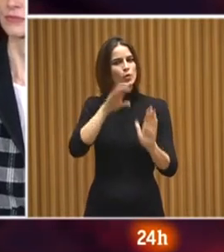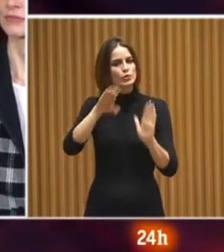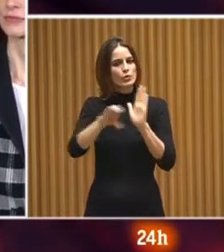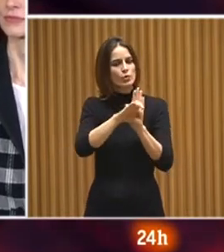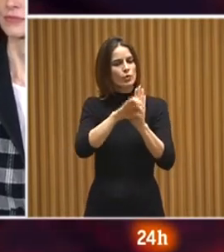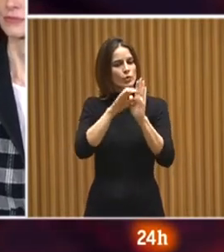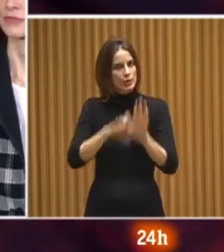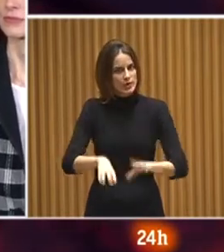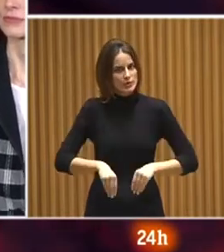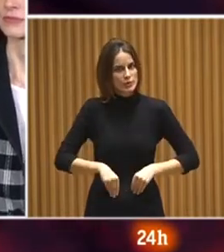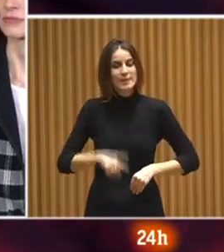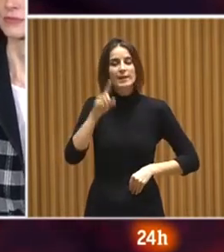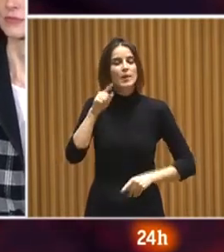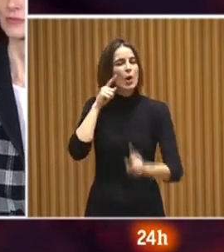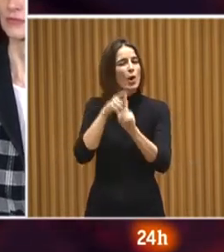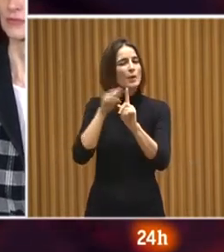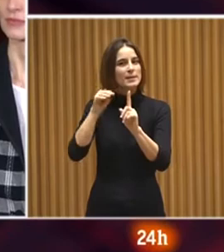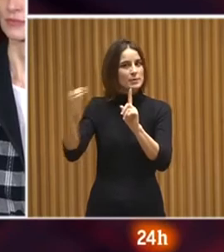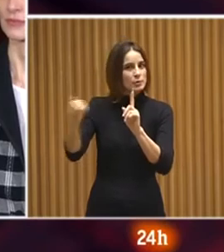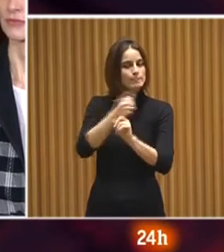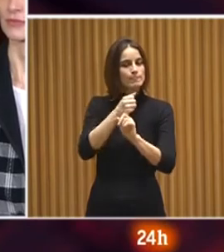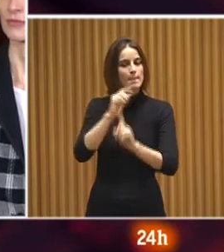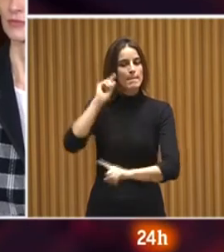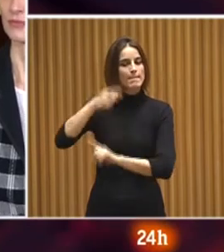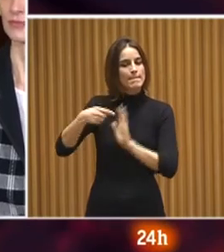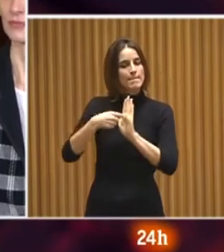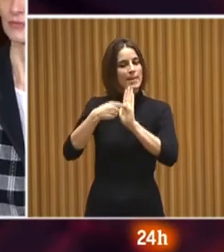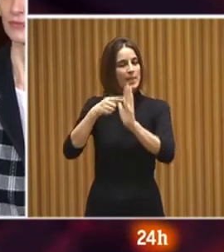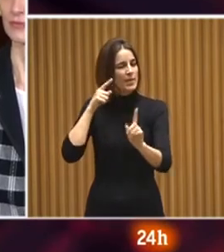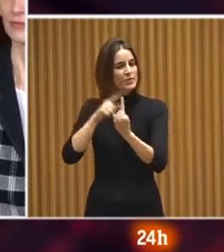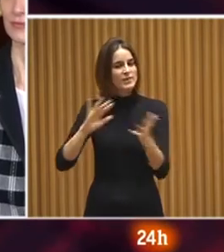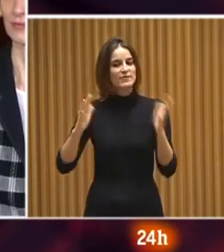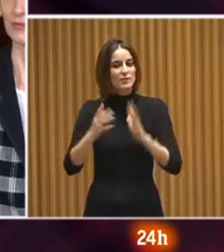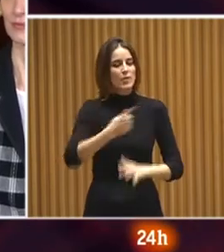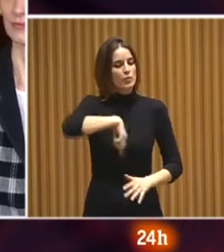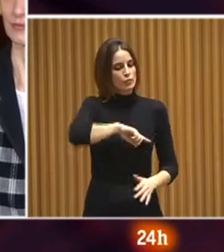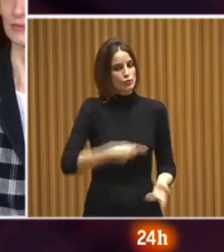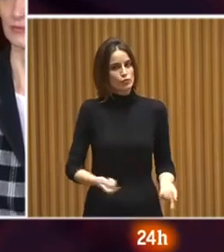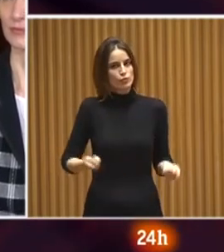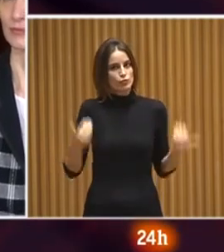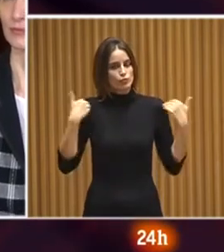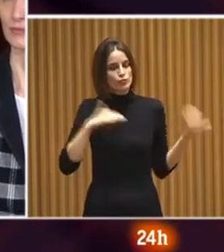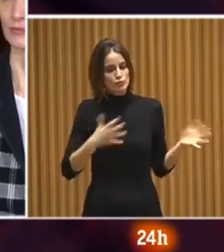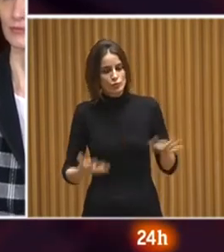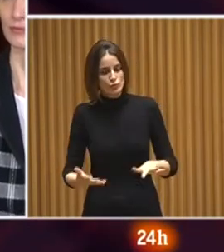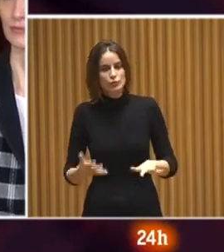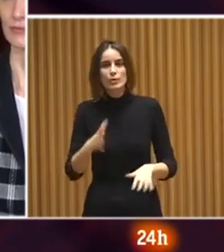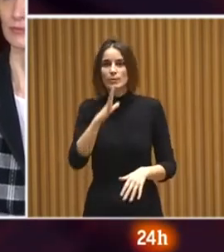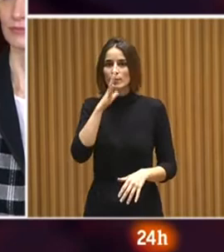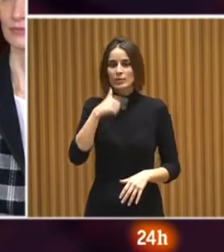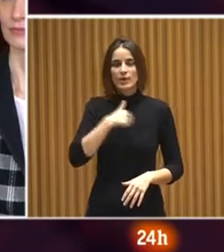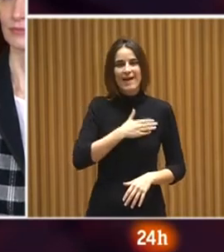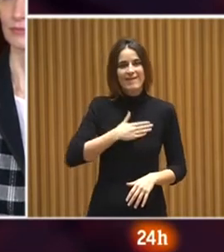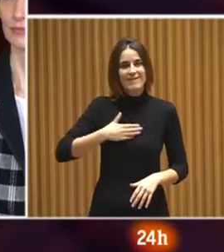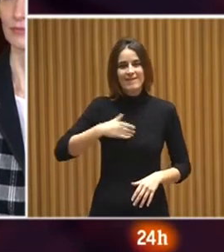objetivos y sus mandatos de transformación. Por ello, quisiera hoy que estos momentos que dedicamos cada año al